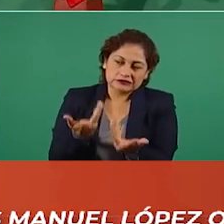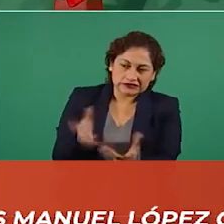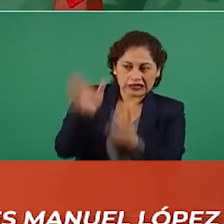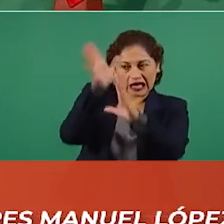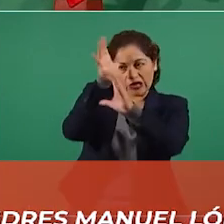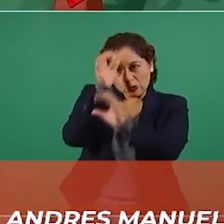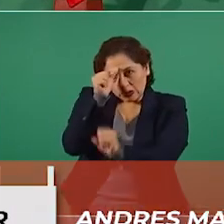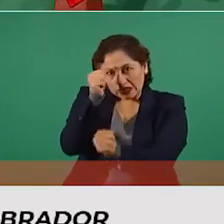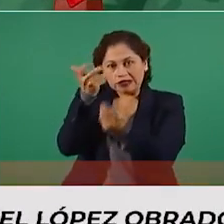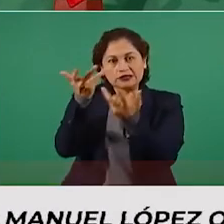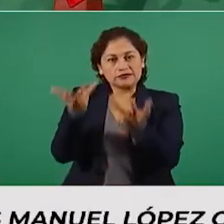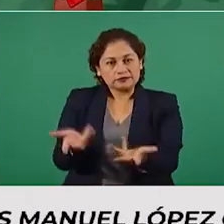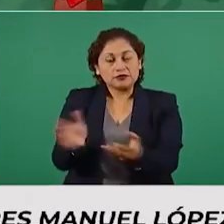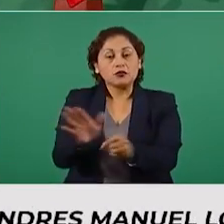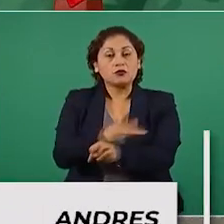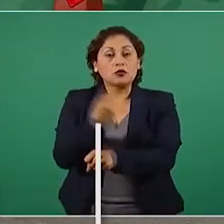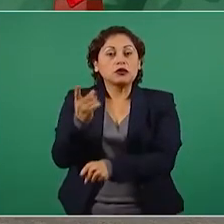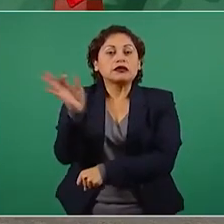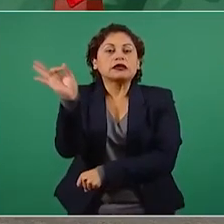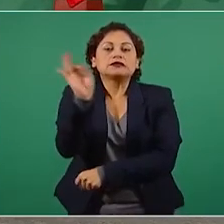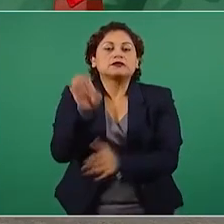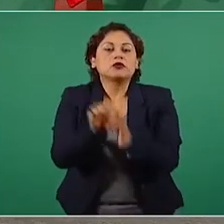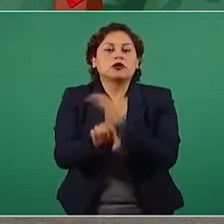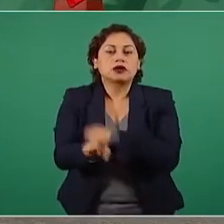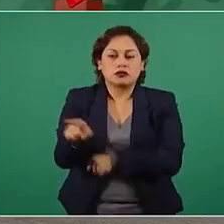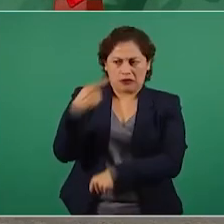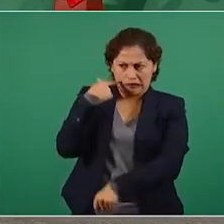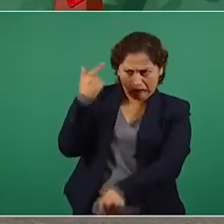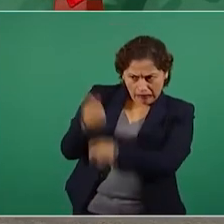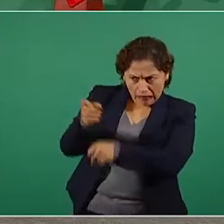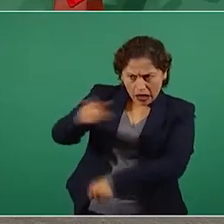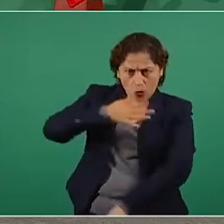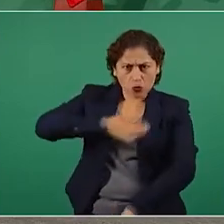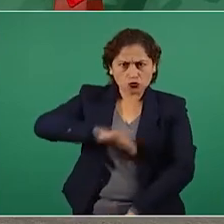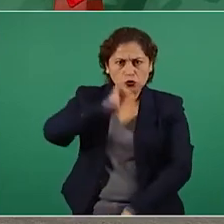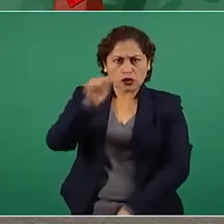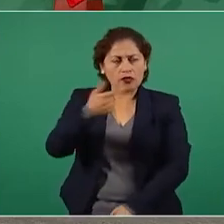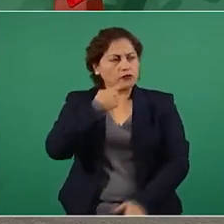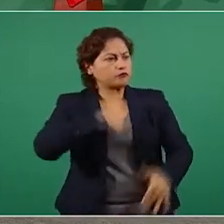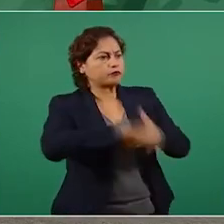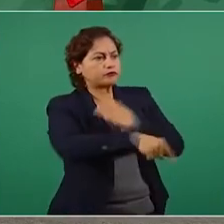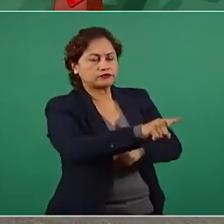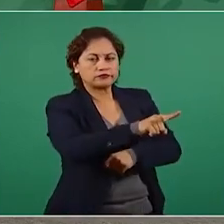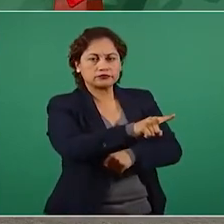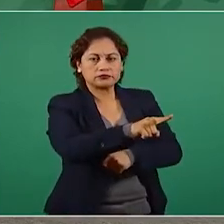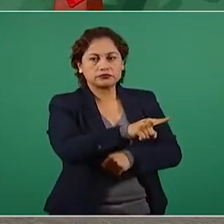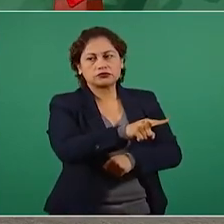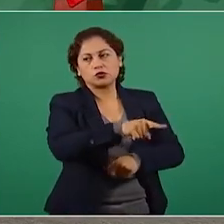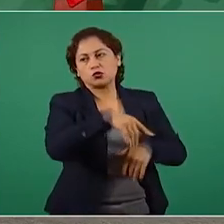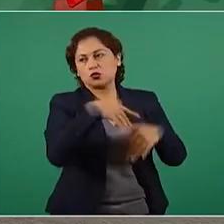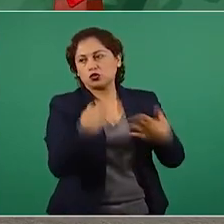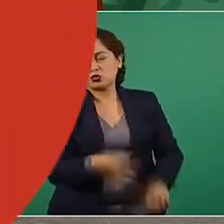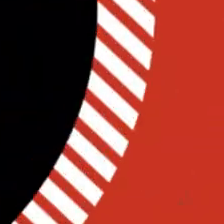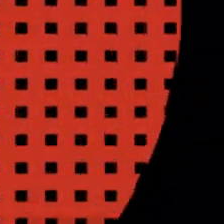si nos íbamos a los tribunales no salía peor, por lo que le acabo de mencionar.